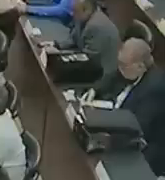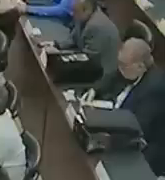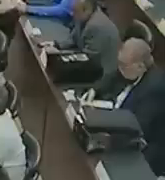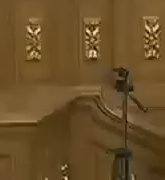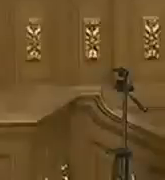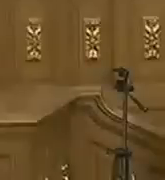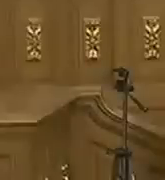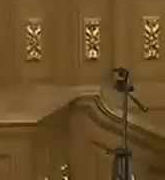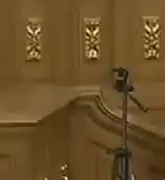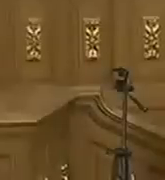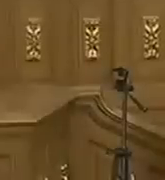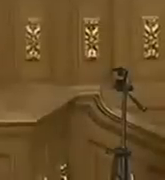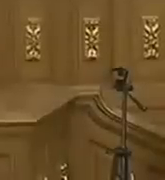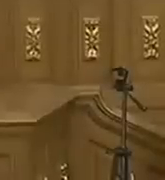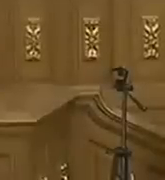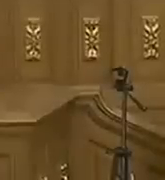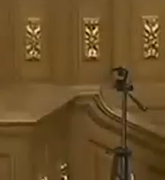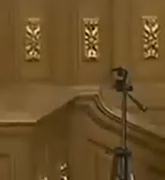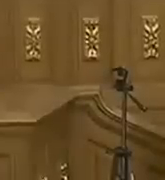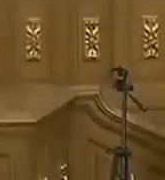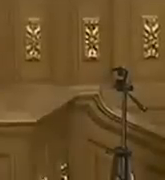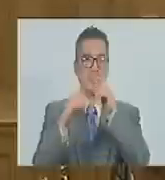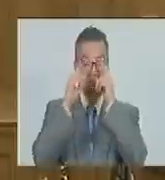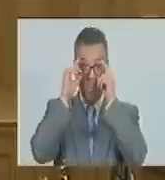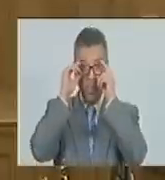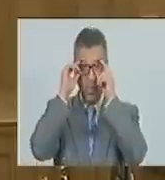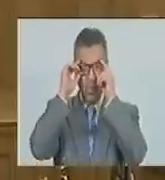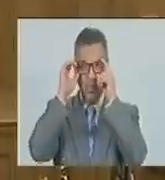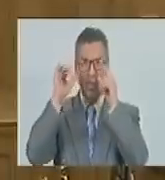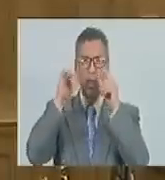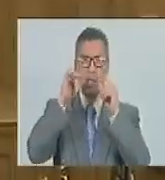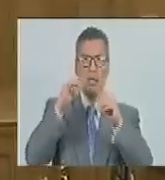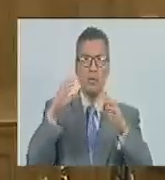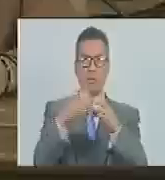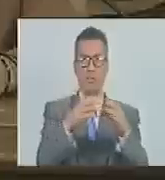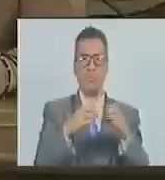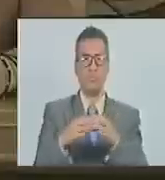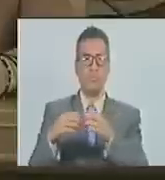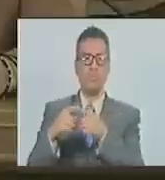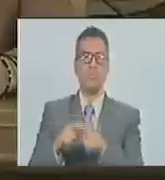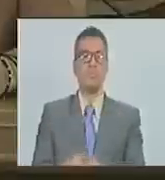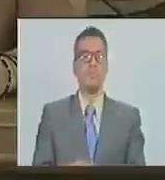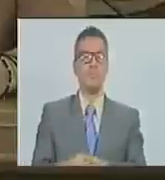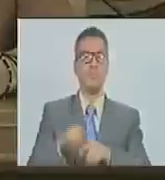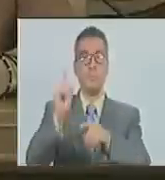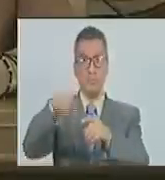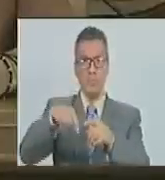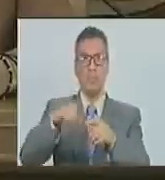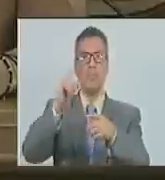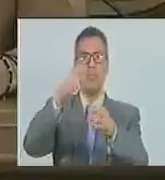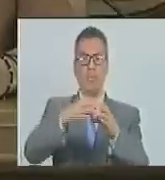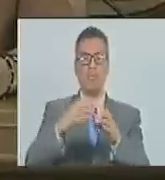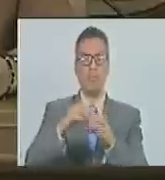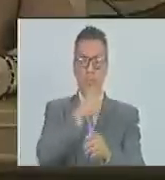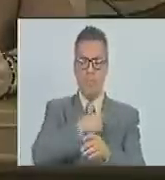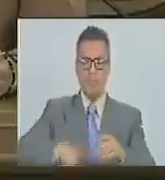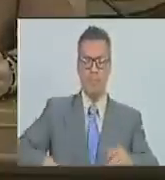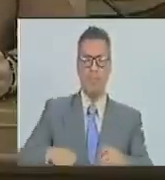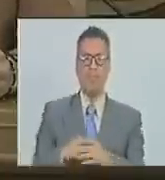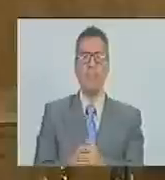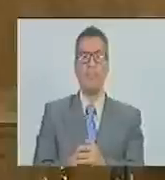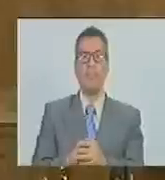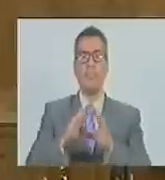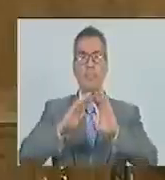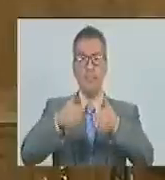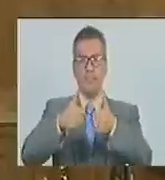Ciudadana subsecretaria, sírvase a informar si hay quórum. Hay quórum, ciudadano presidente. Se